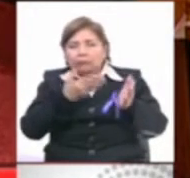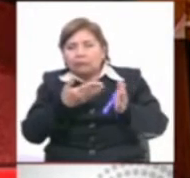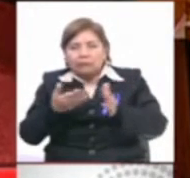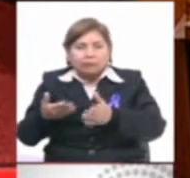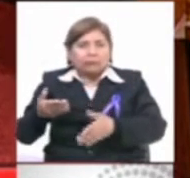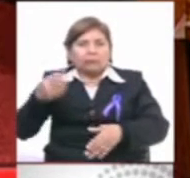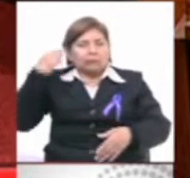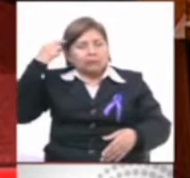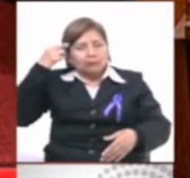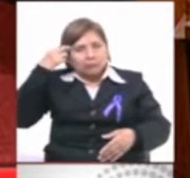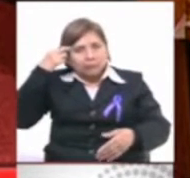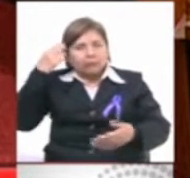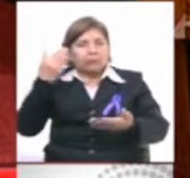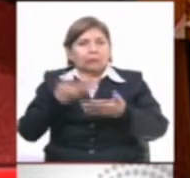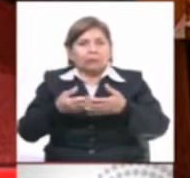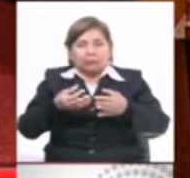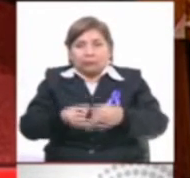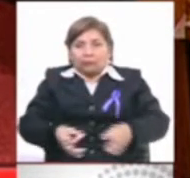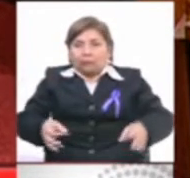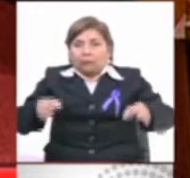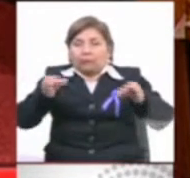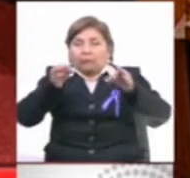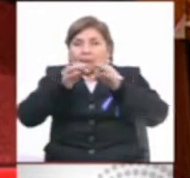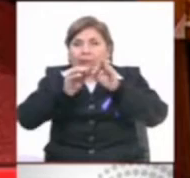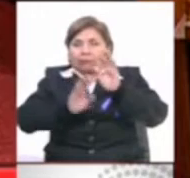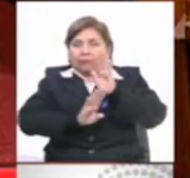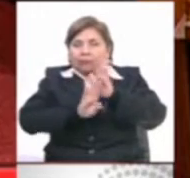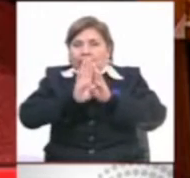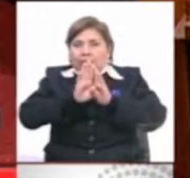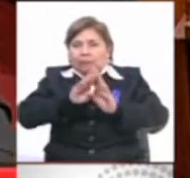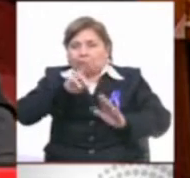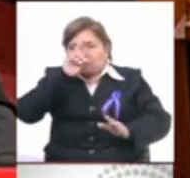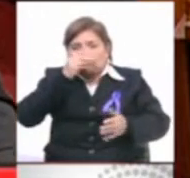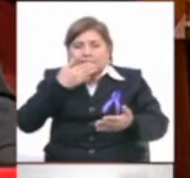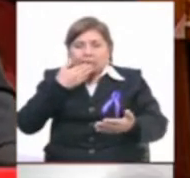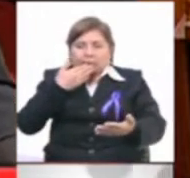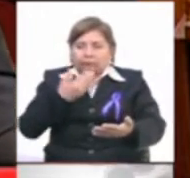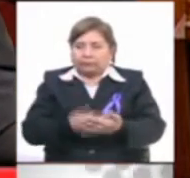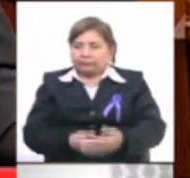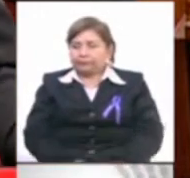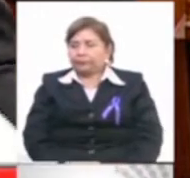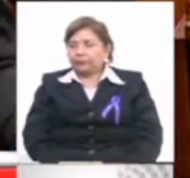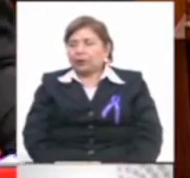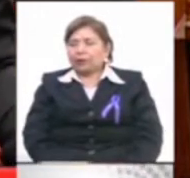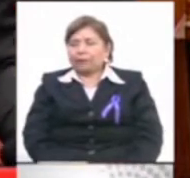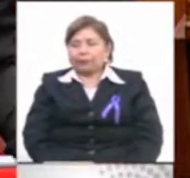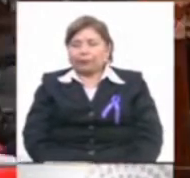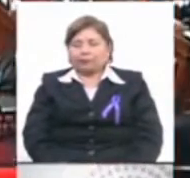políticas más importantes para el desarrollo de nuestro país. Muchas gracias.